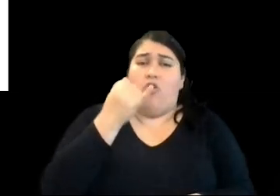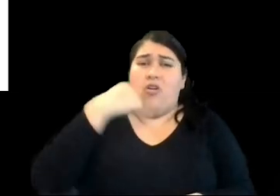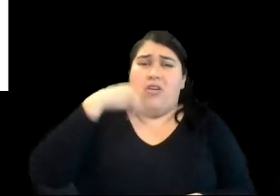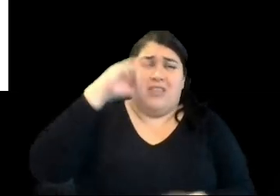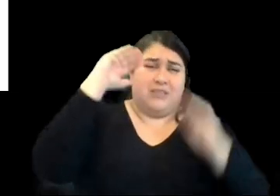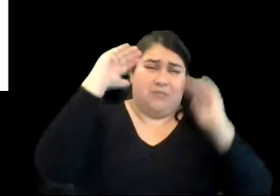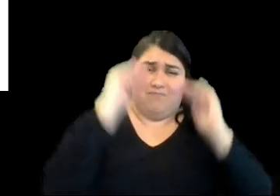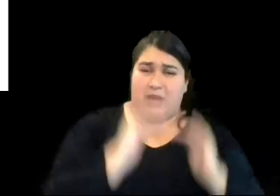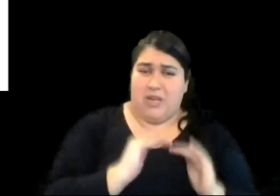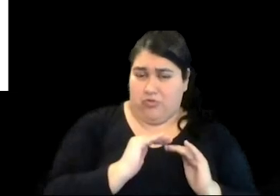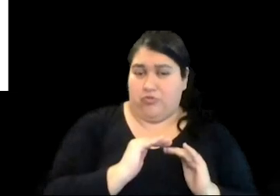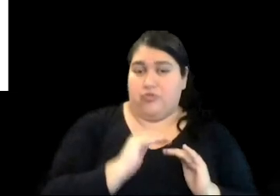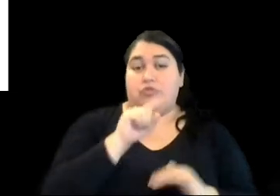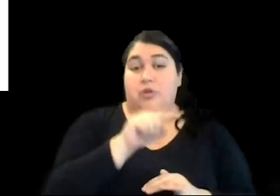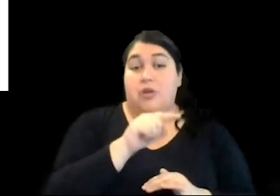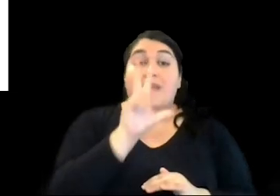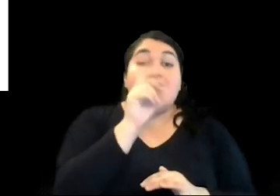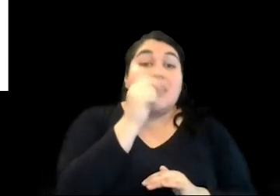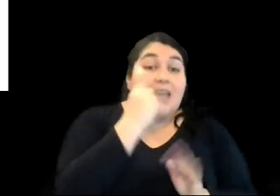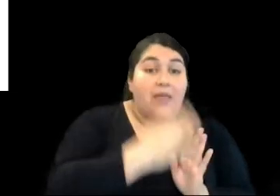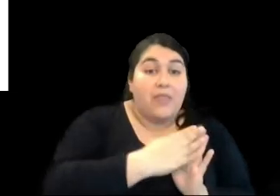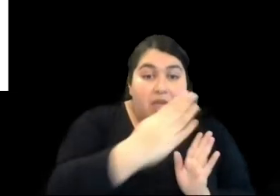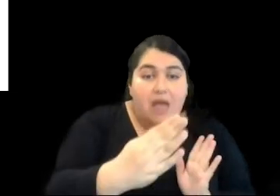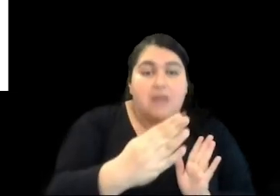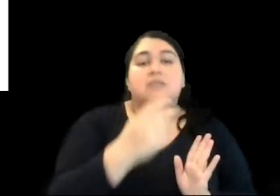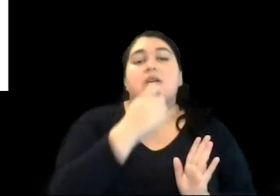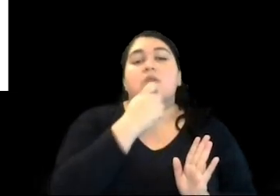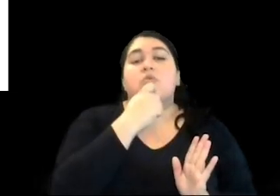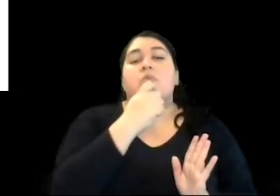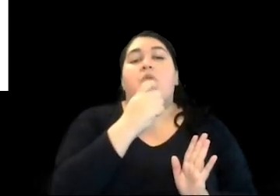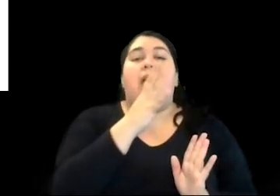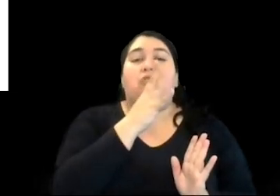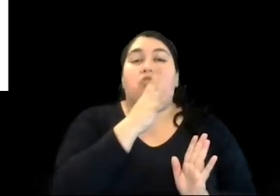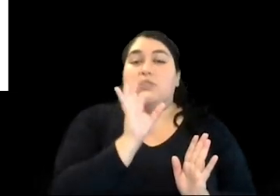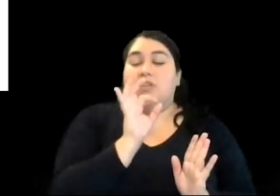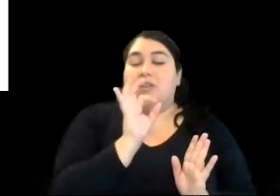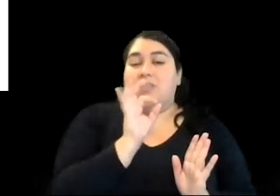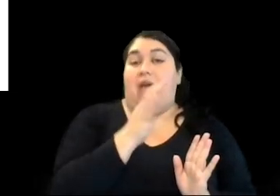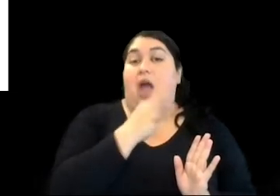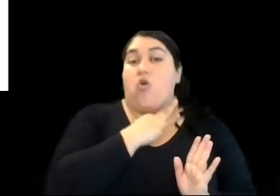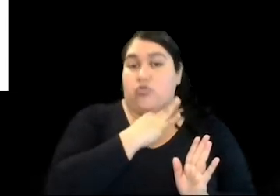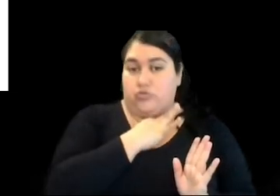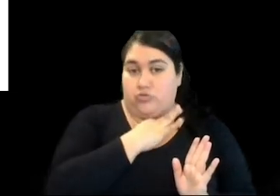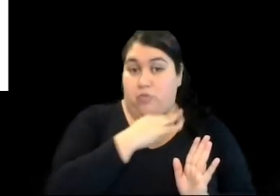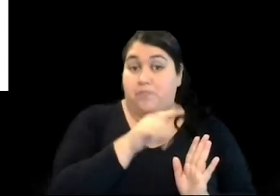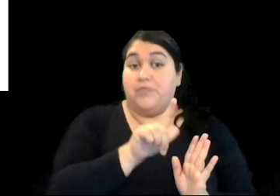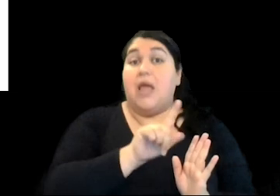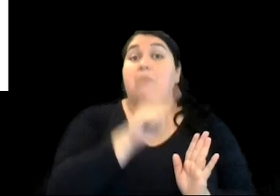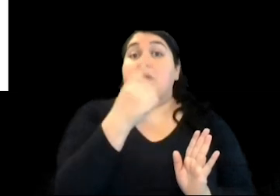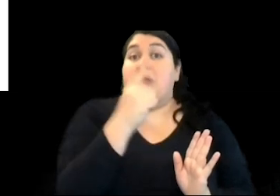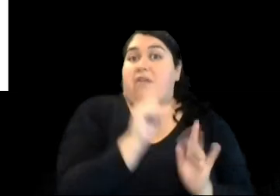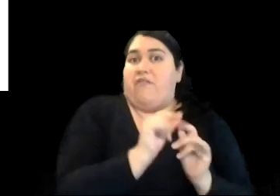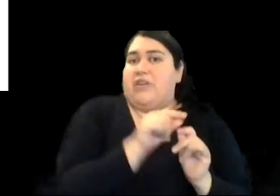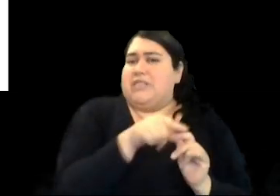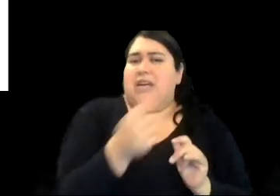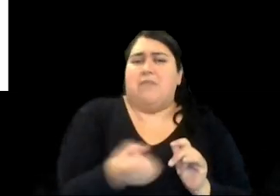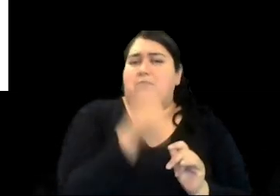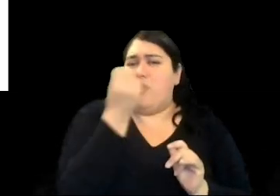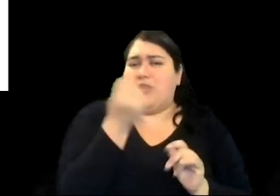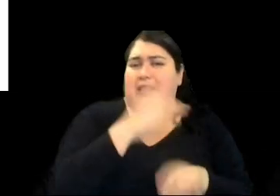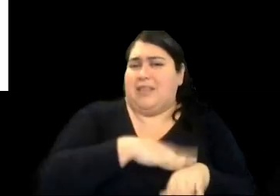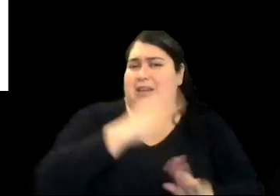de los 30 primeros días, es decir, hasta el 14 de agosto. Esta es la primera fecha importante que tenemos dentro de este